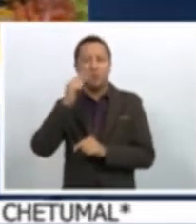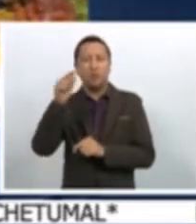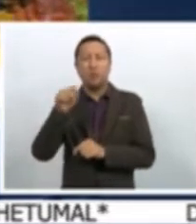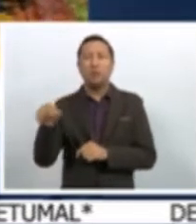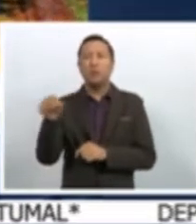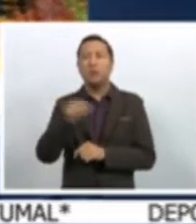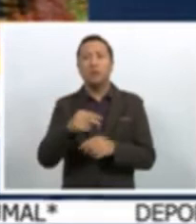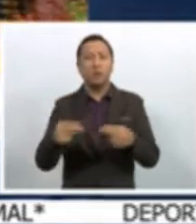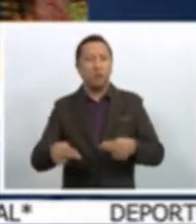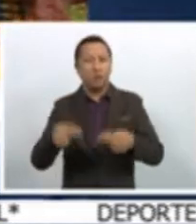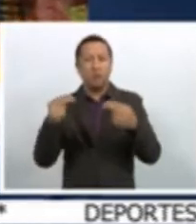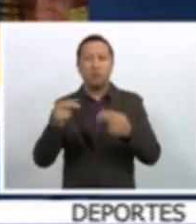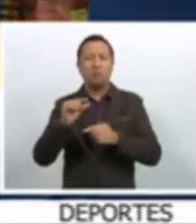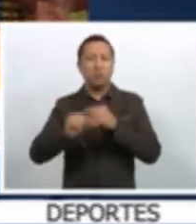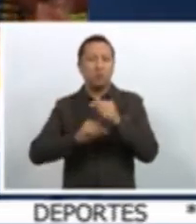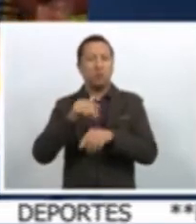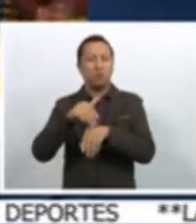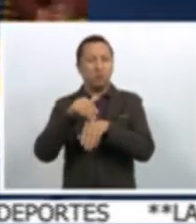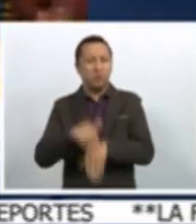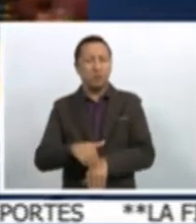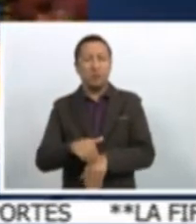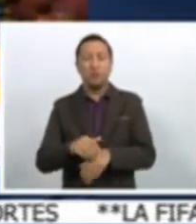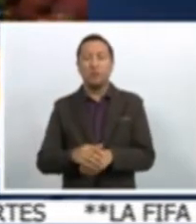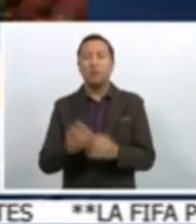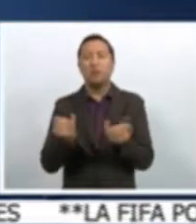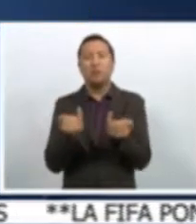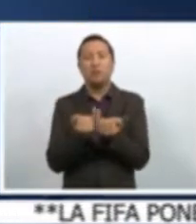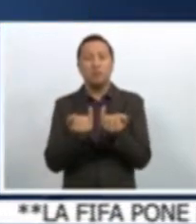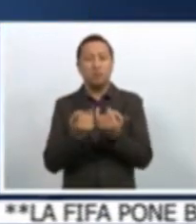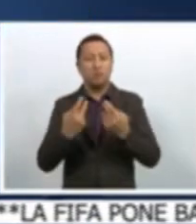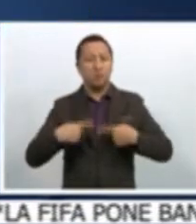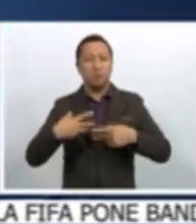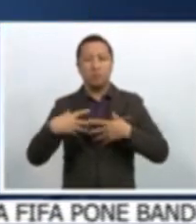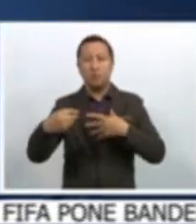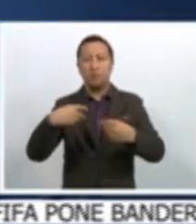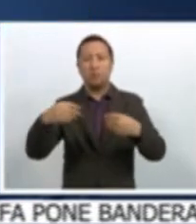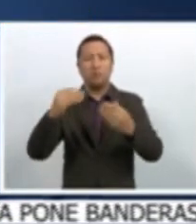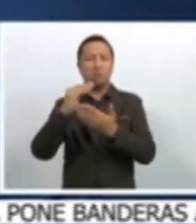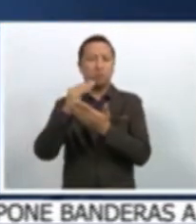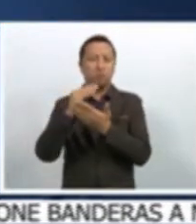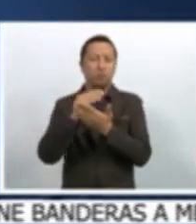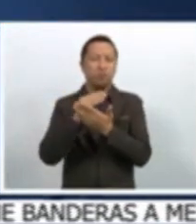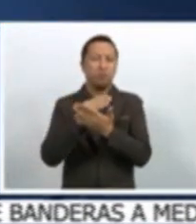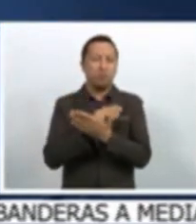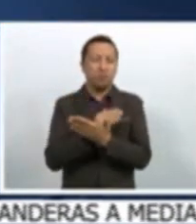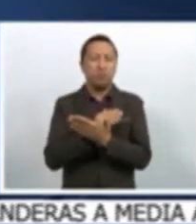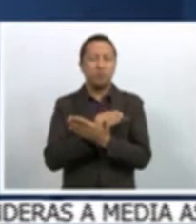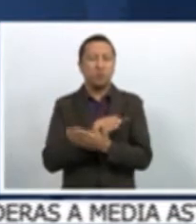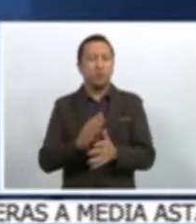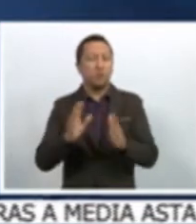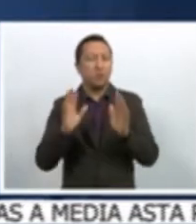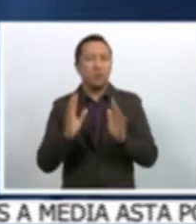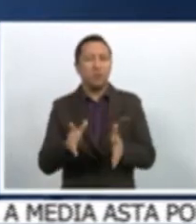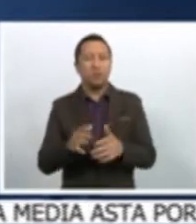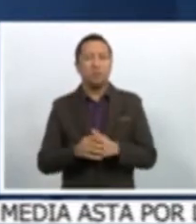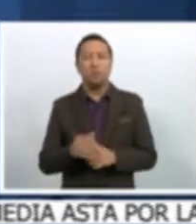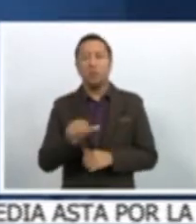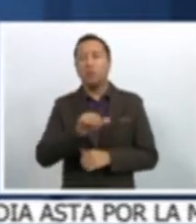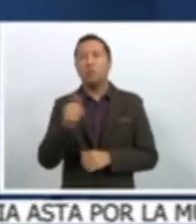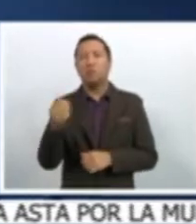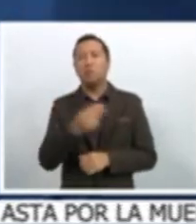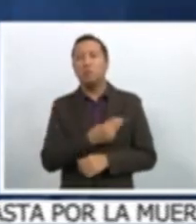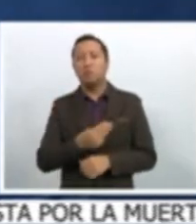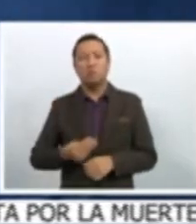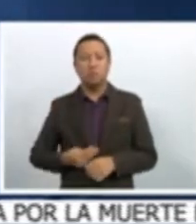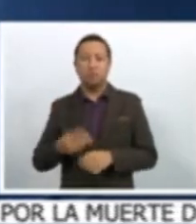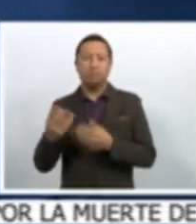comerciantes están acatando las indicaciones. Eso refleja en el número bajo de contagios de coronavirus en Tulum en relación a los demás municipios de Quintana Roo,